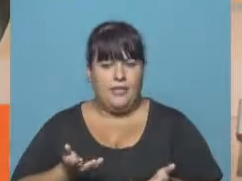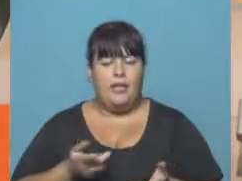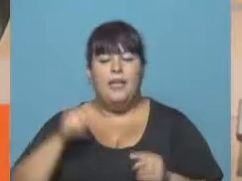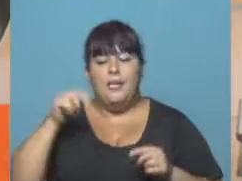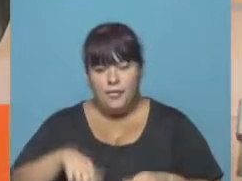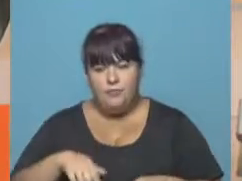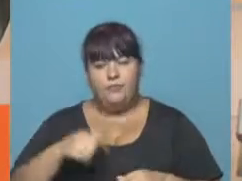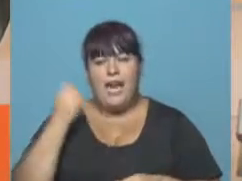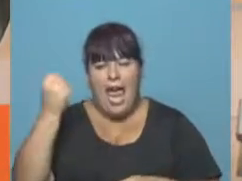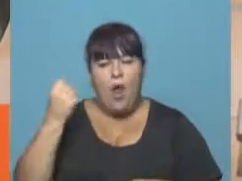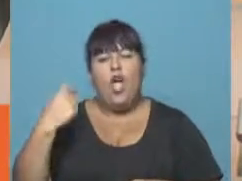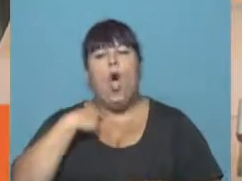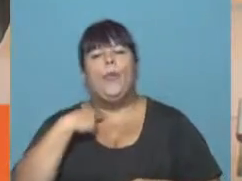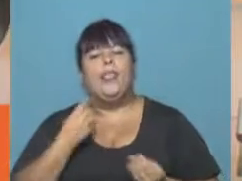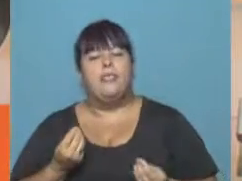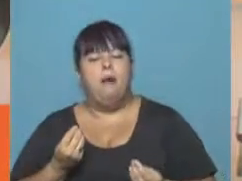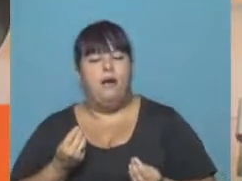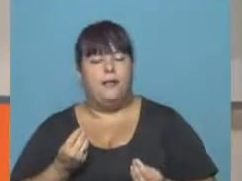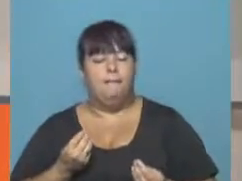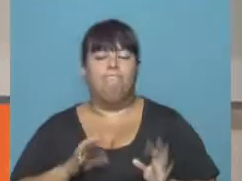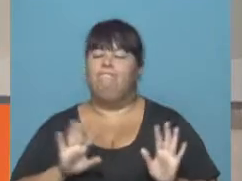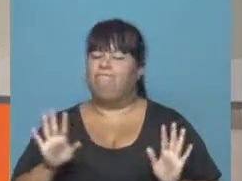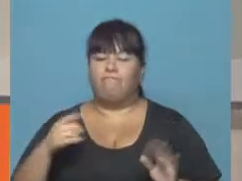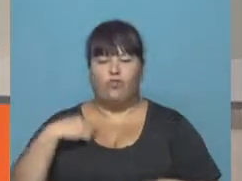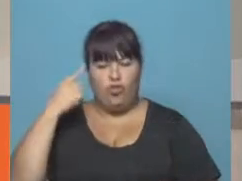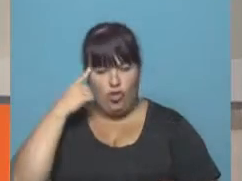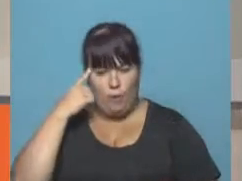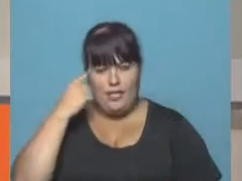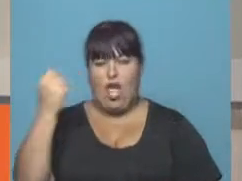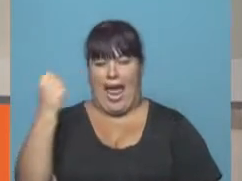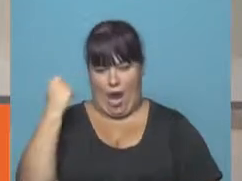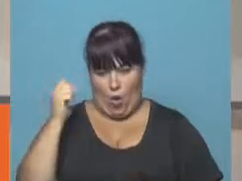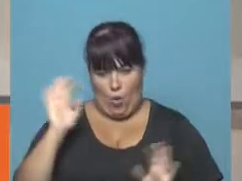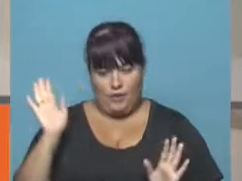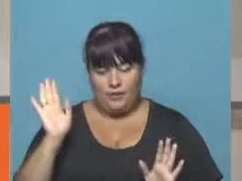instalado esto, ¿héroes o víctimas? No, yo creo que son héroes.